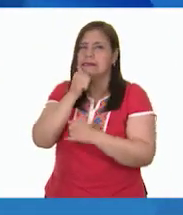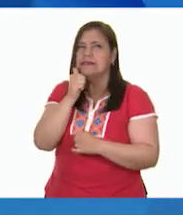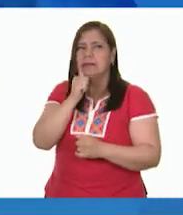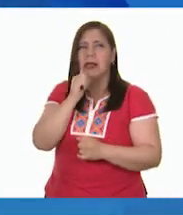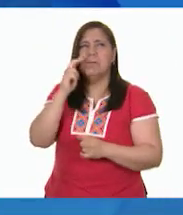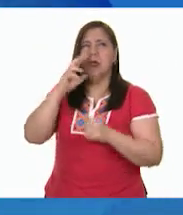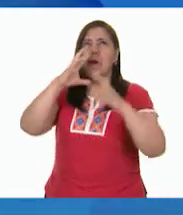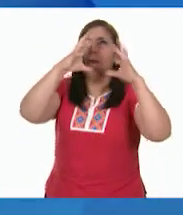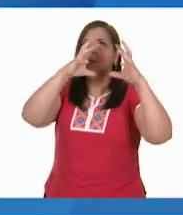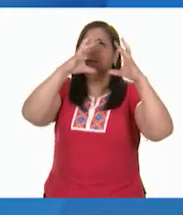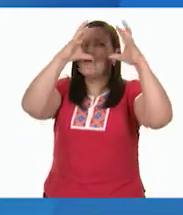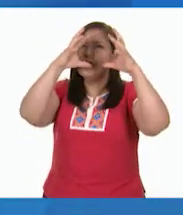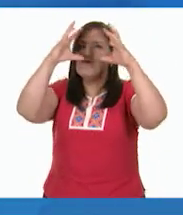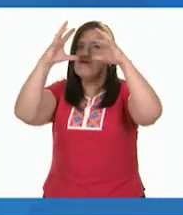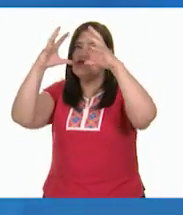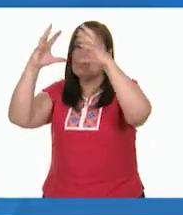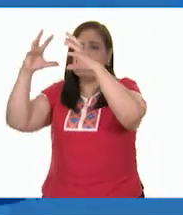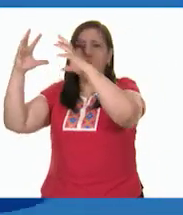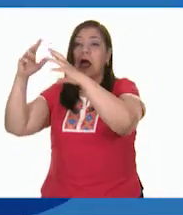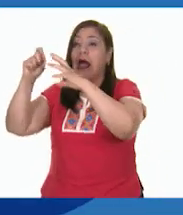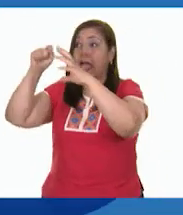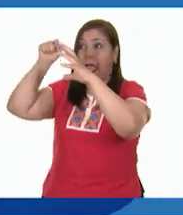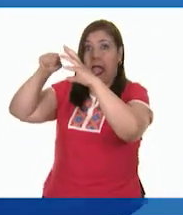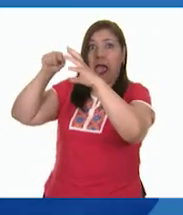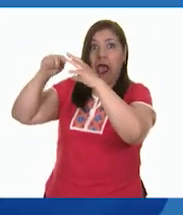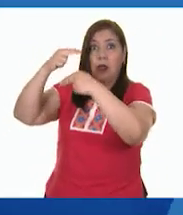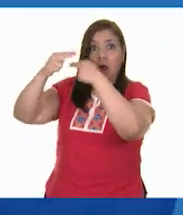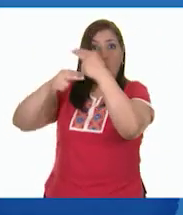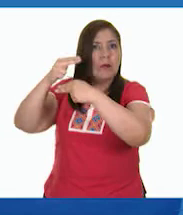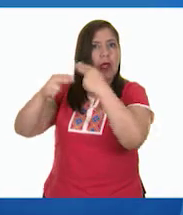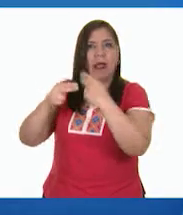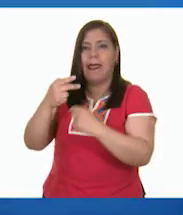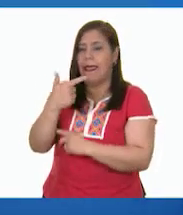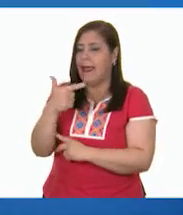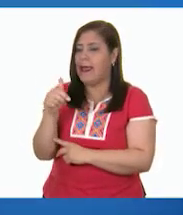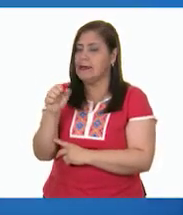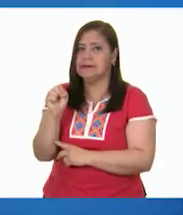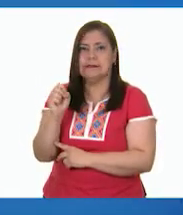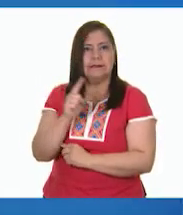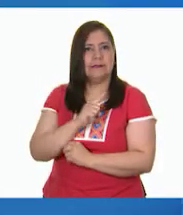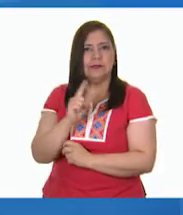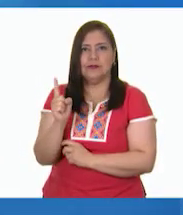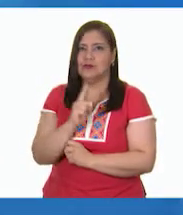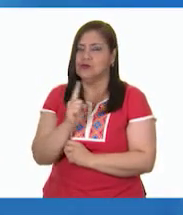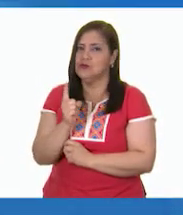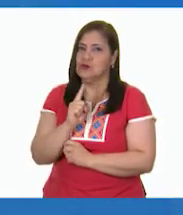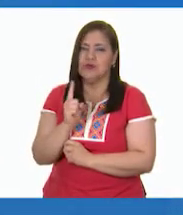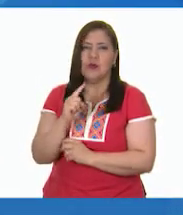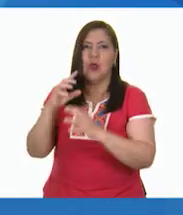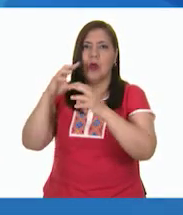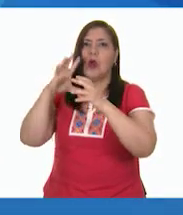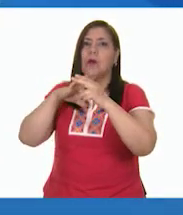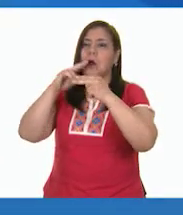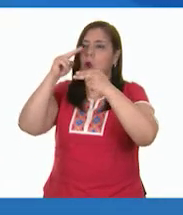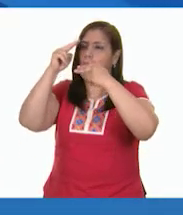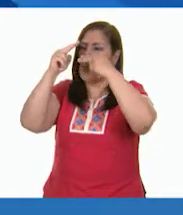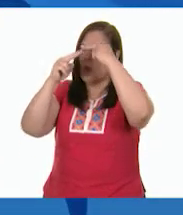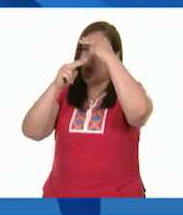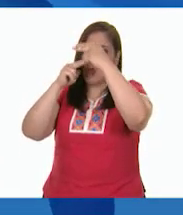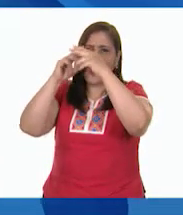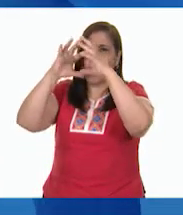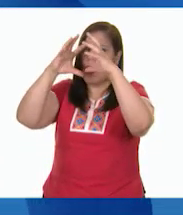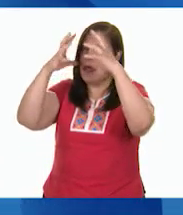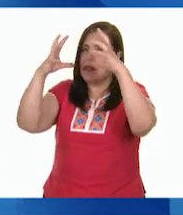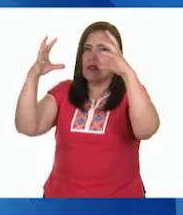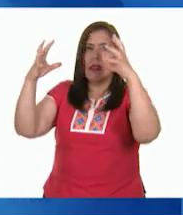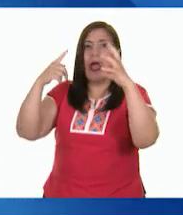está ahí flotando, ajá, la realidad es que no es un gas. Wow. Las nubes son pequeñas partículas o esas gotas